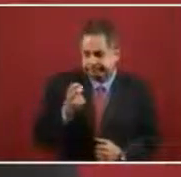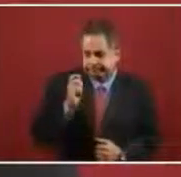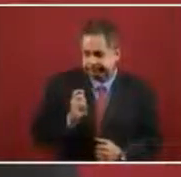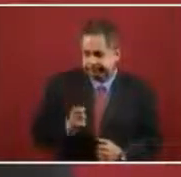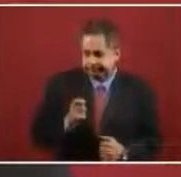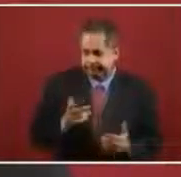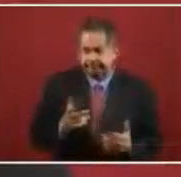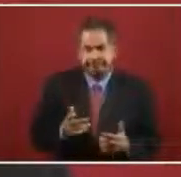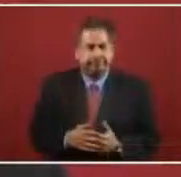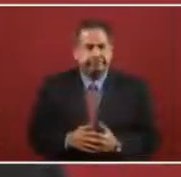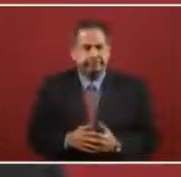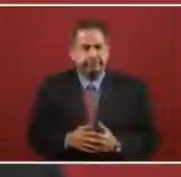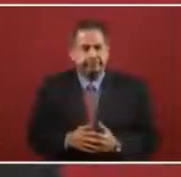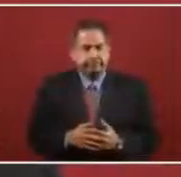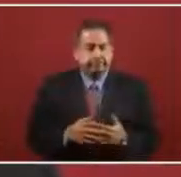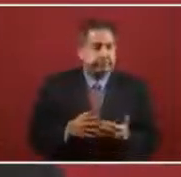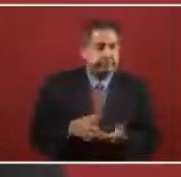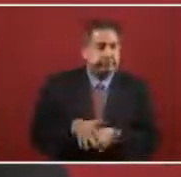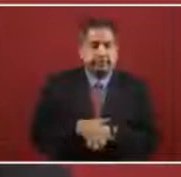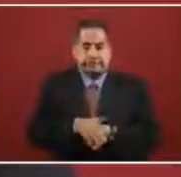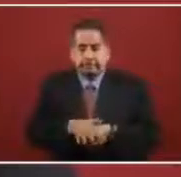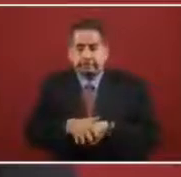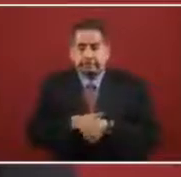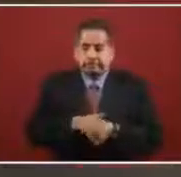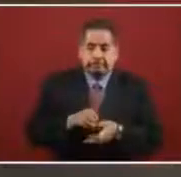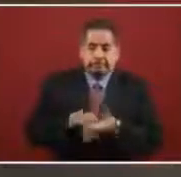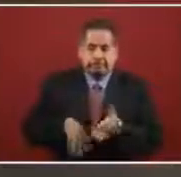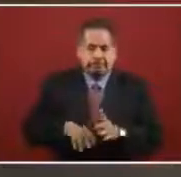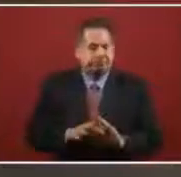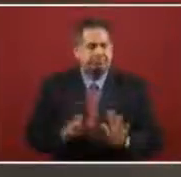es un misterio,